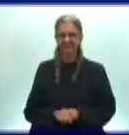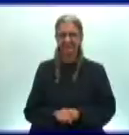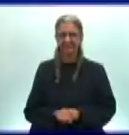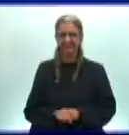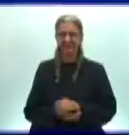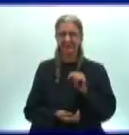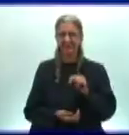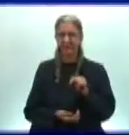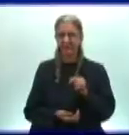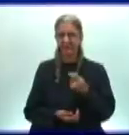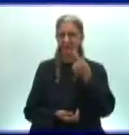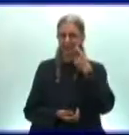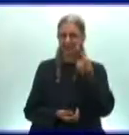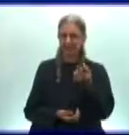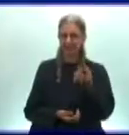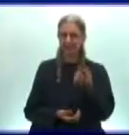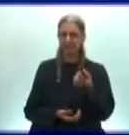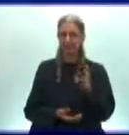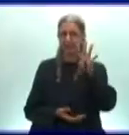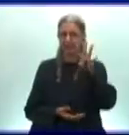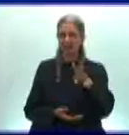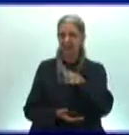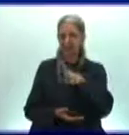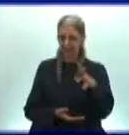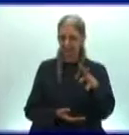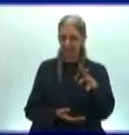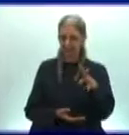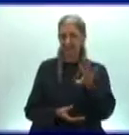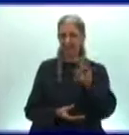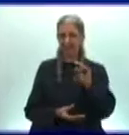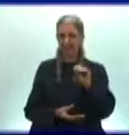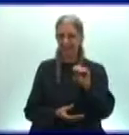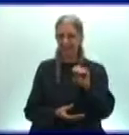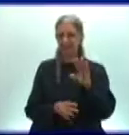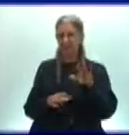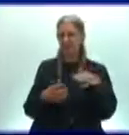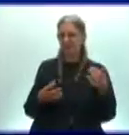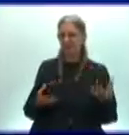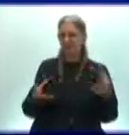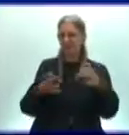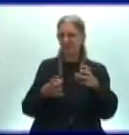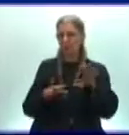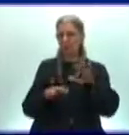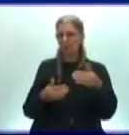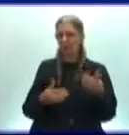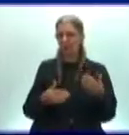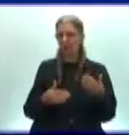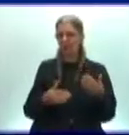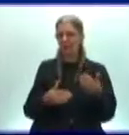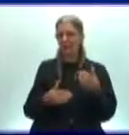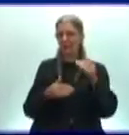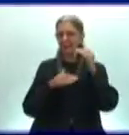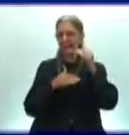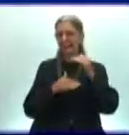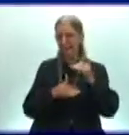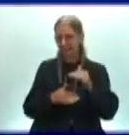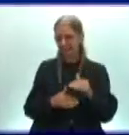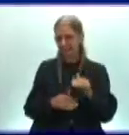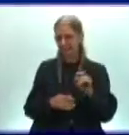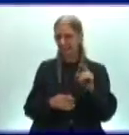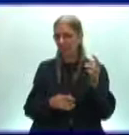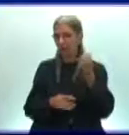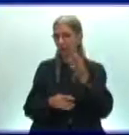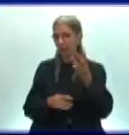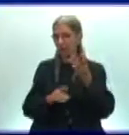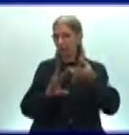Bueno, vamos ahora a la ubicación del elemento en la tabla periódica. Recuerden que para esto podemos hacerlo de dos formas. Primero, mirando